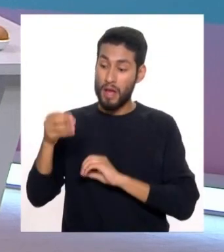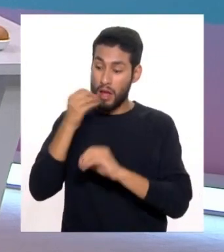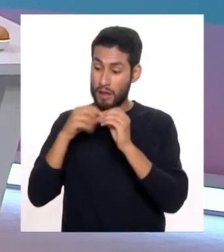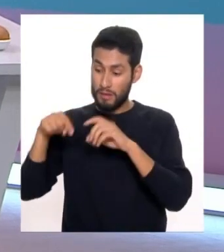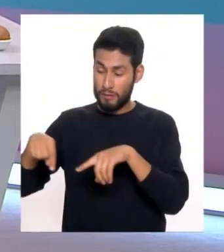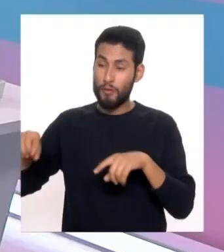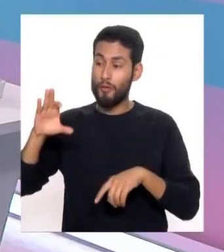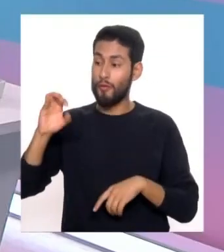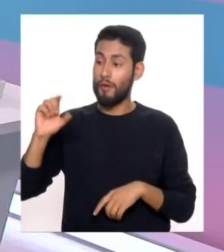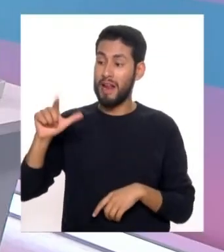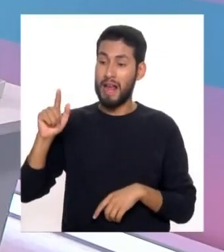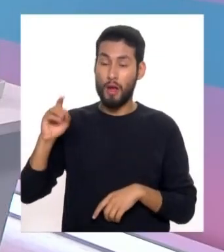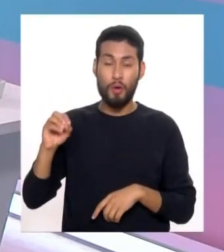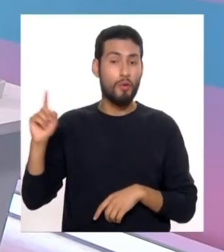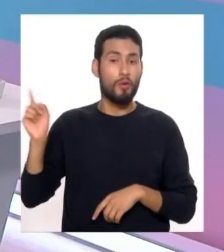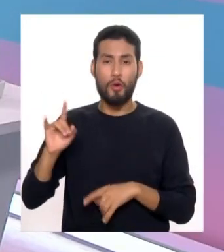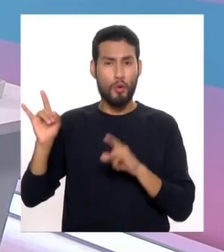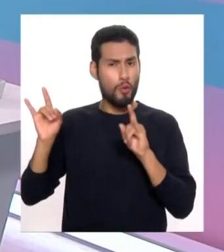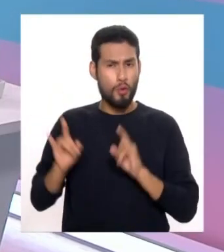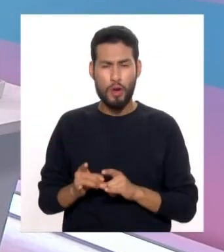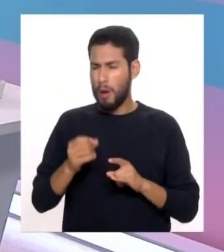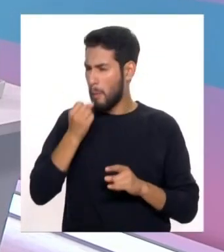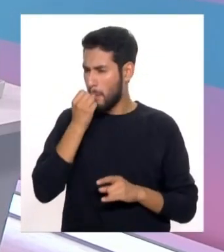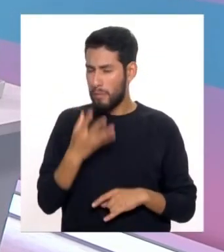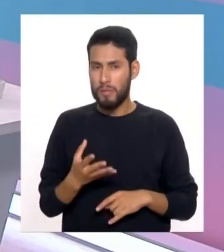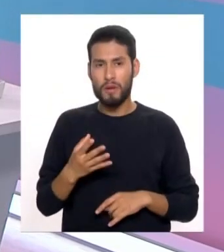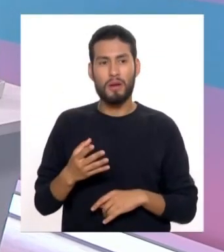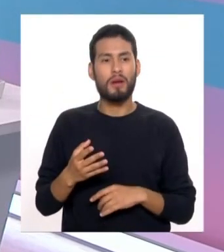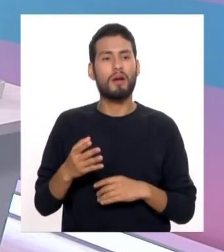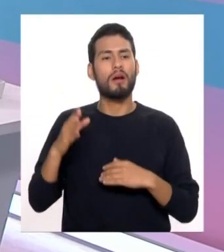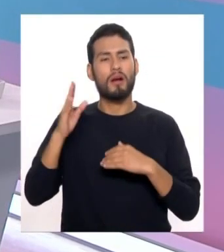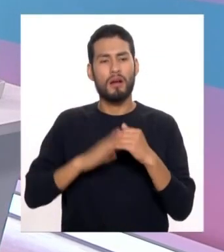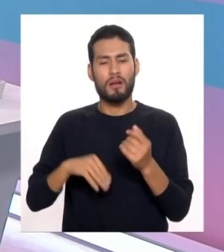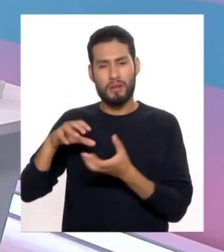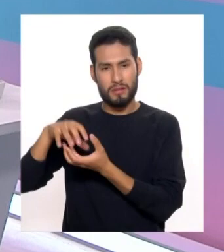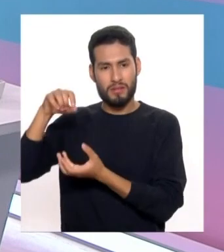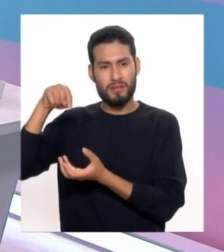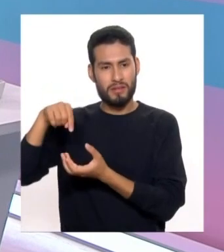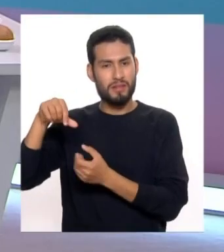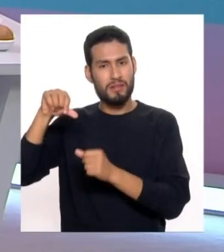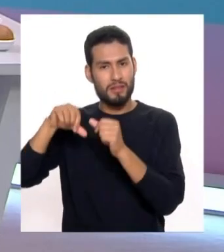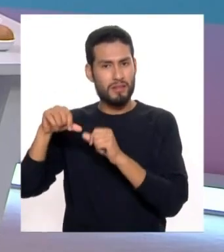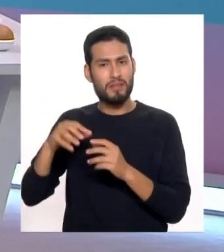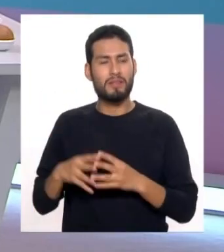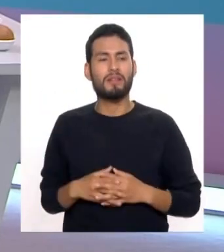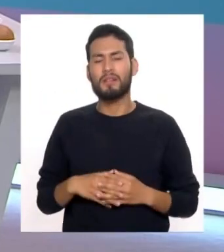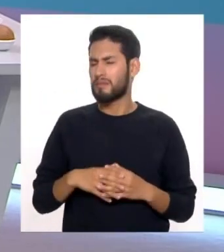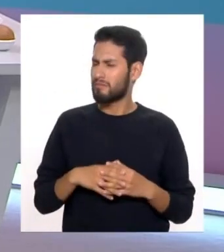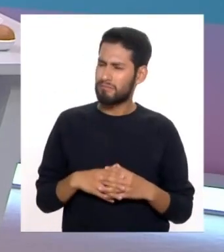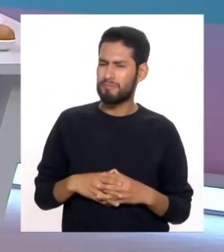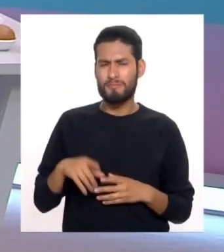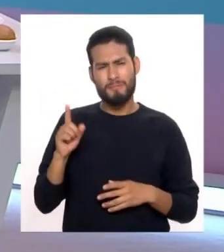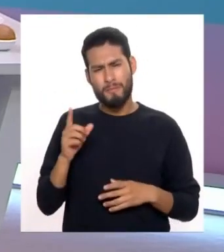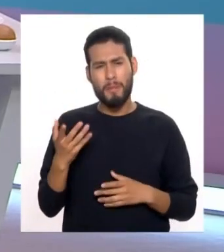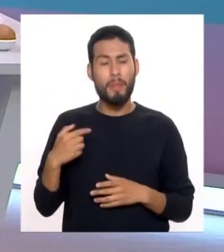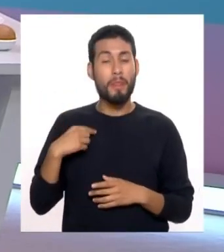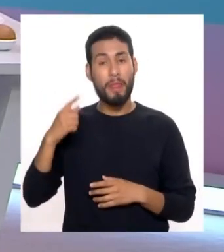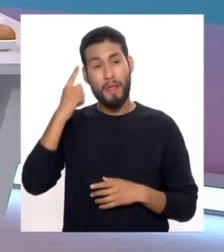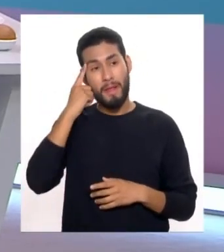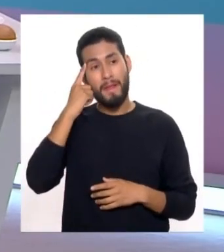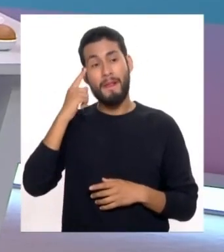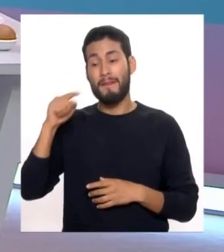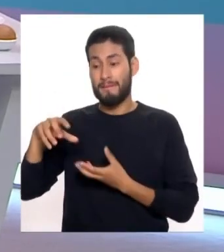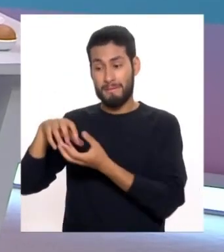el folato, no se absorbe tan eficientemente como el sintético. Entonces, no hay que desdeñar